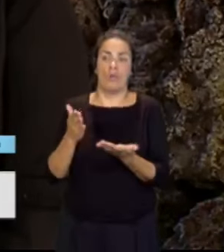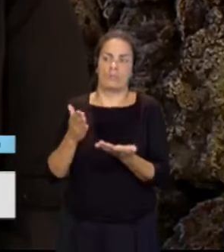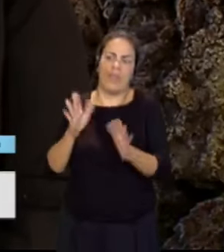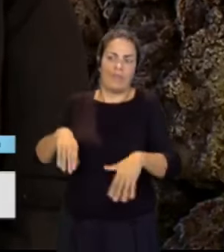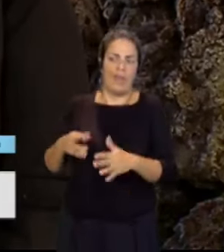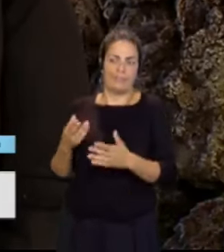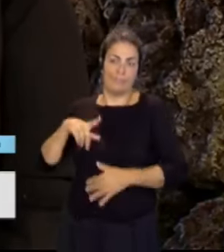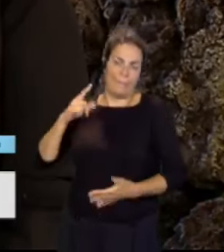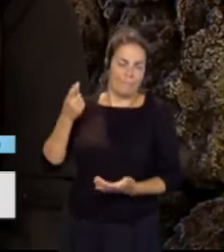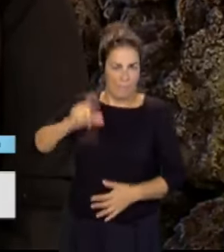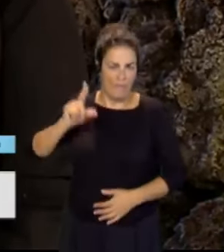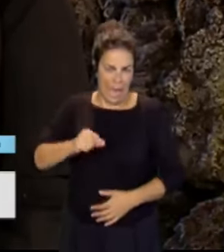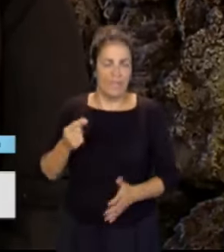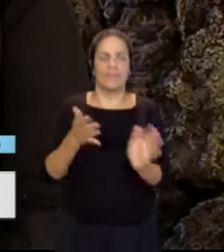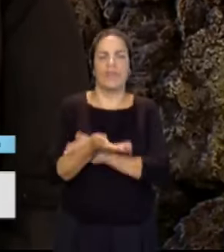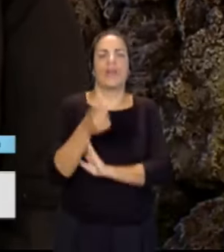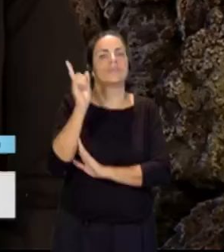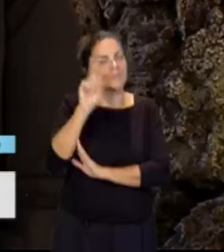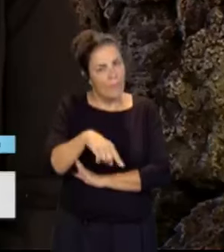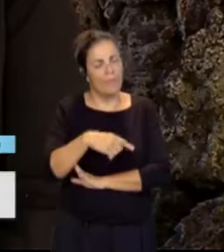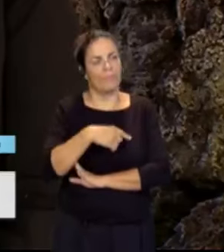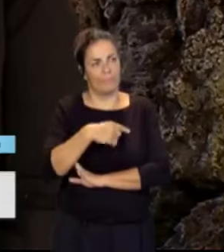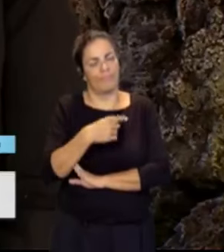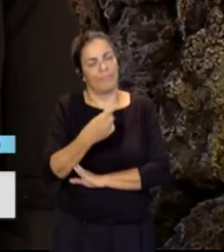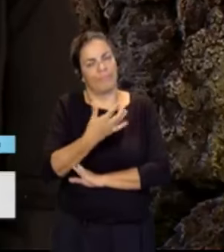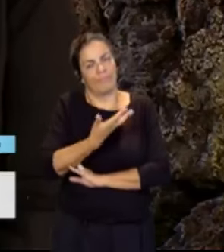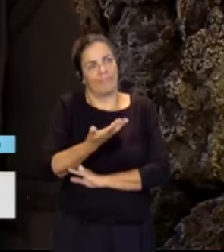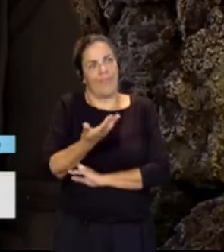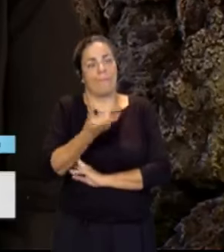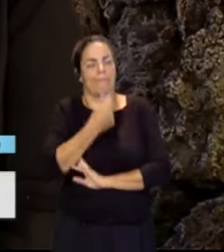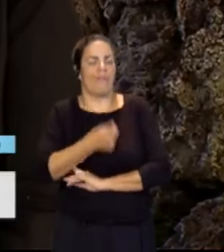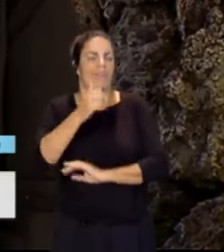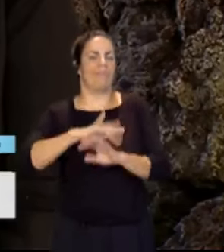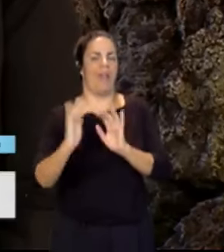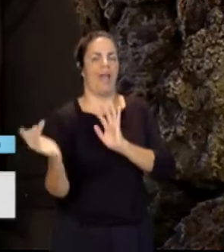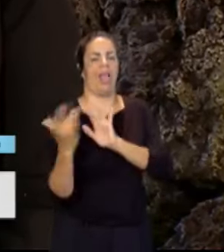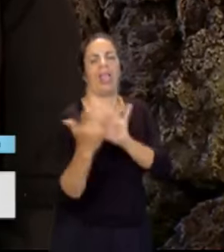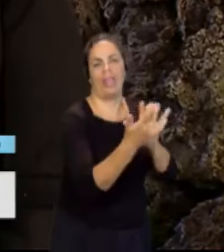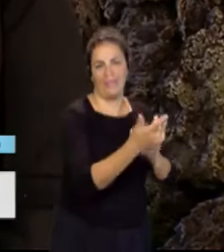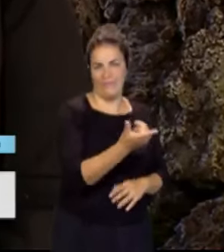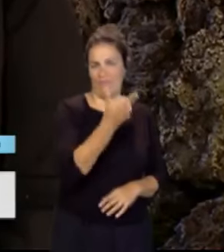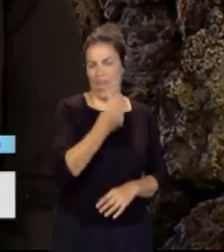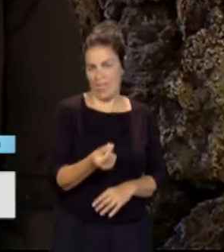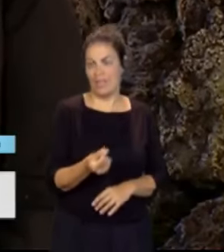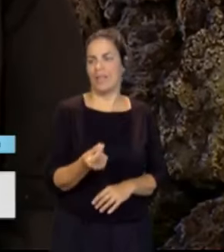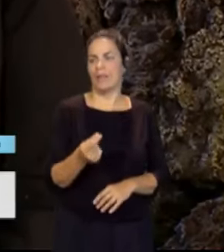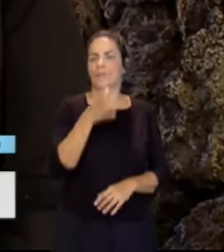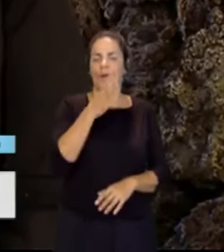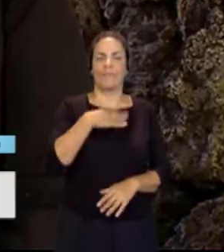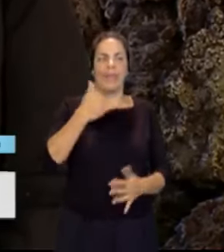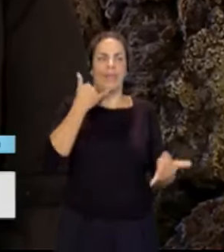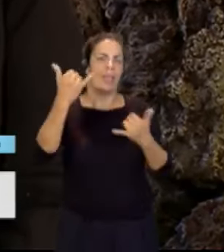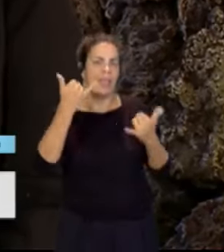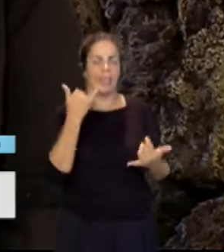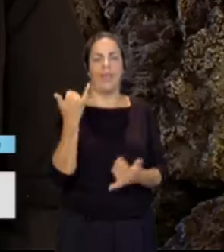más barata y podemos tener esa opción no de eh conectar rápidamente no tenemos a través de de teléfonos ahora